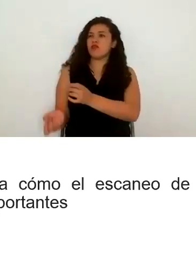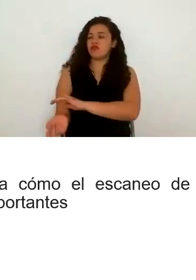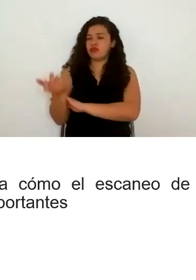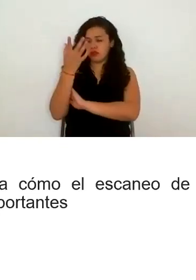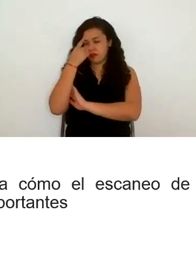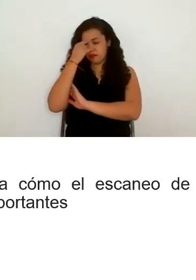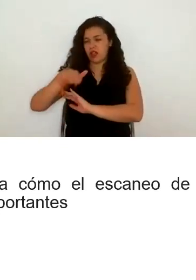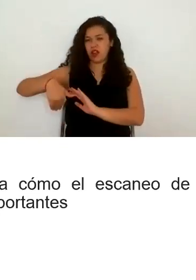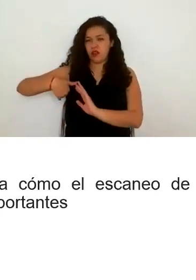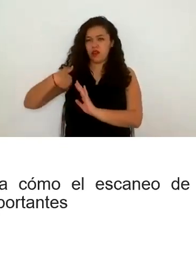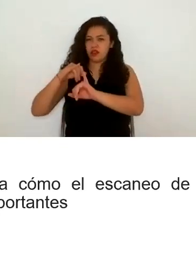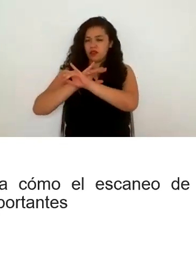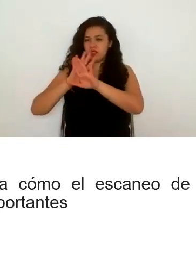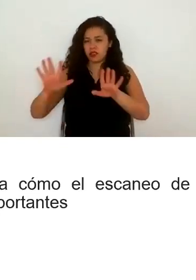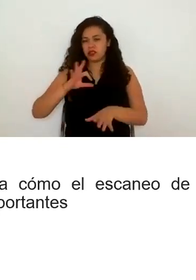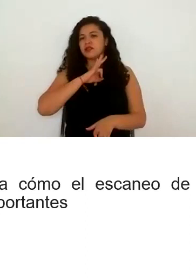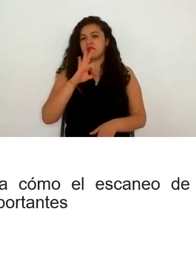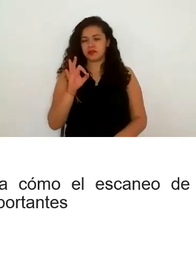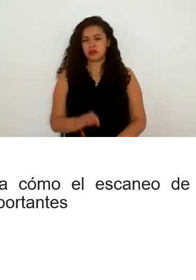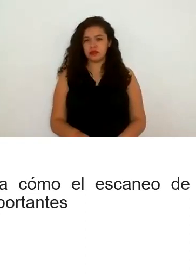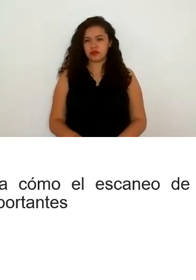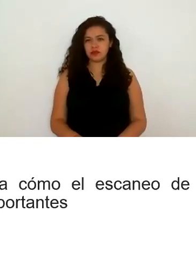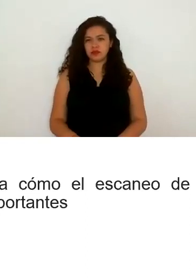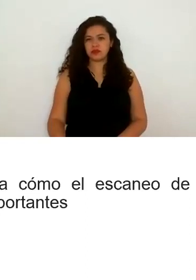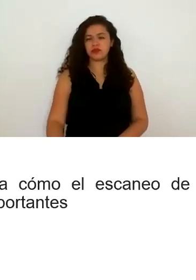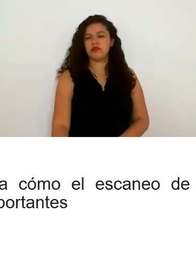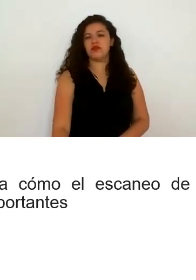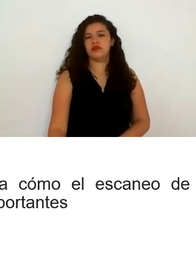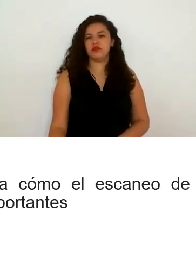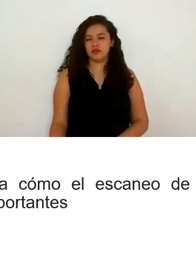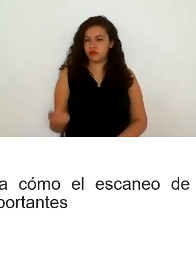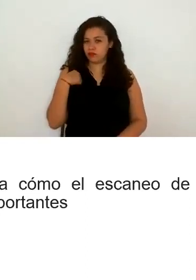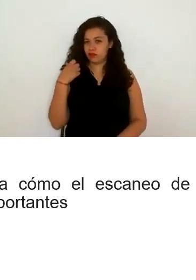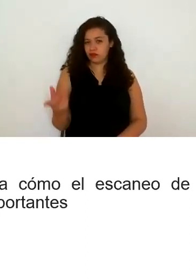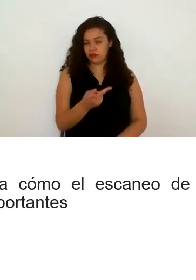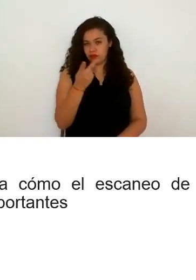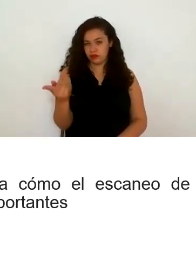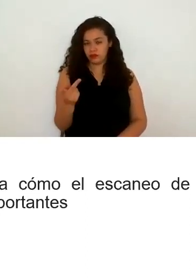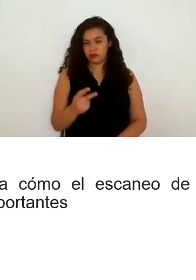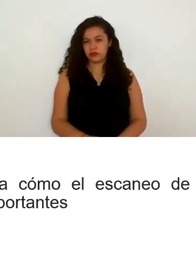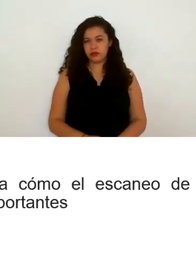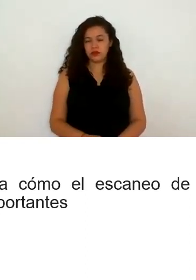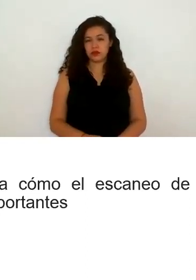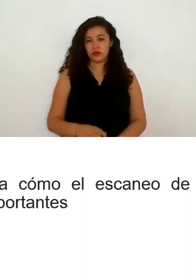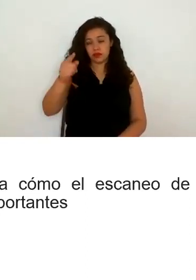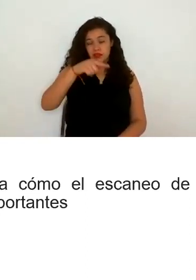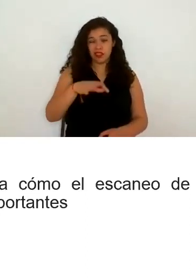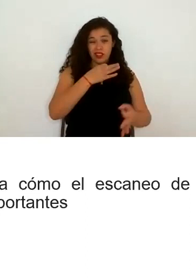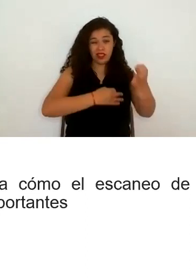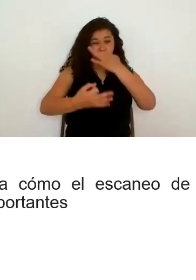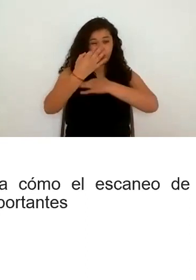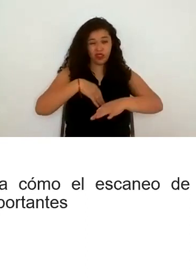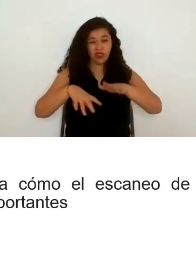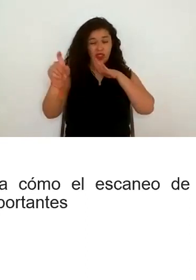finalidad de guardar aquellos que son importantes. Y ahora yo les pregunto, ¿consideran que todo lo que se digitaliza se